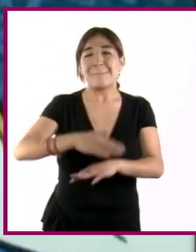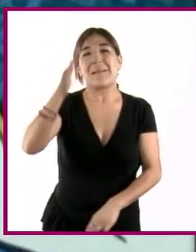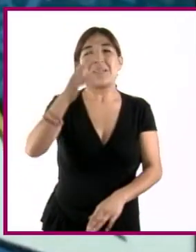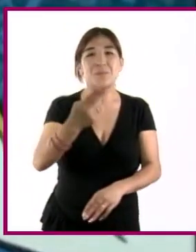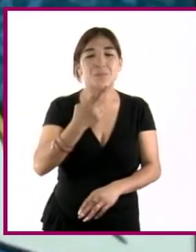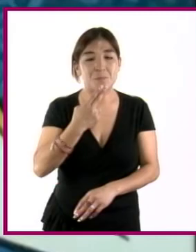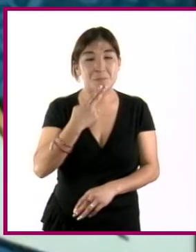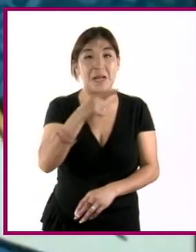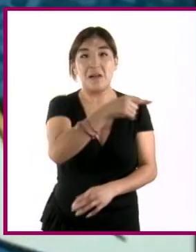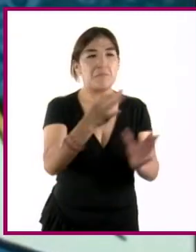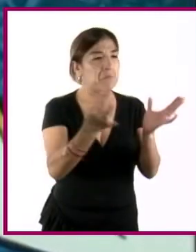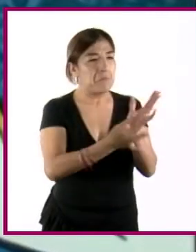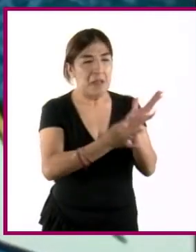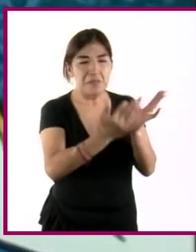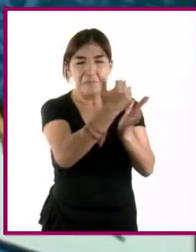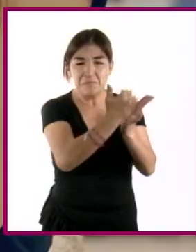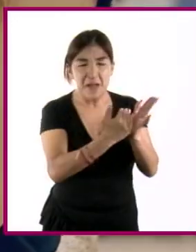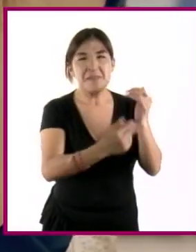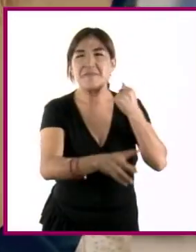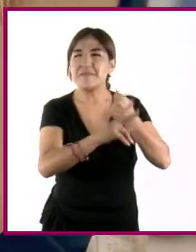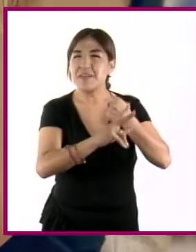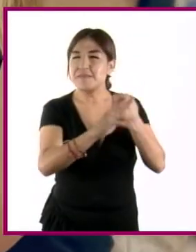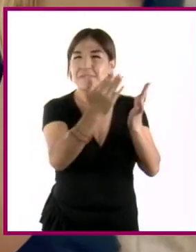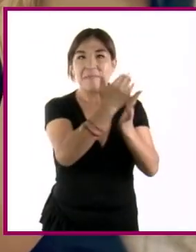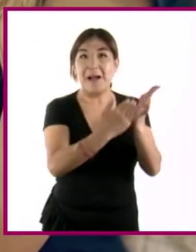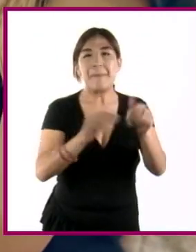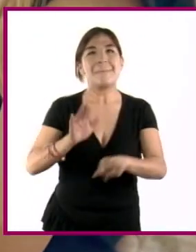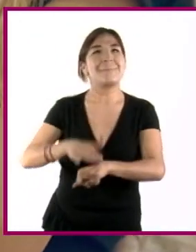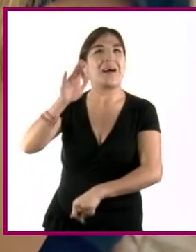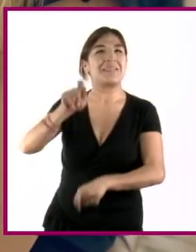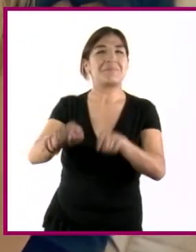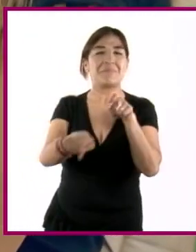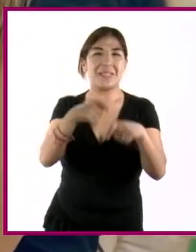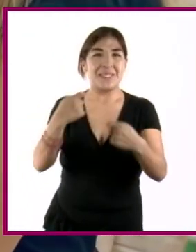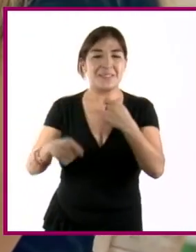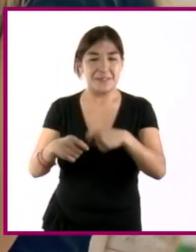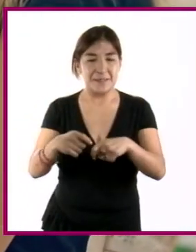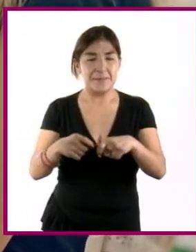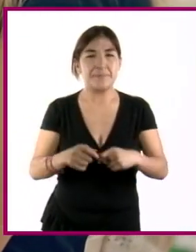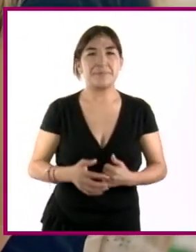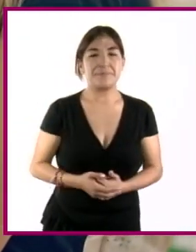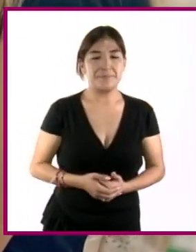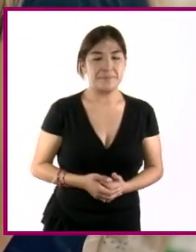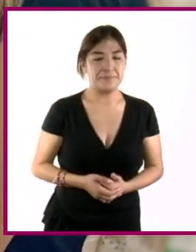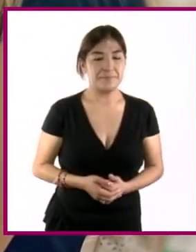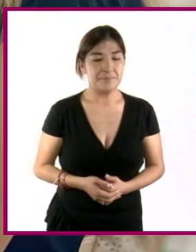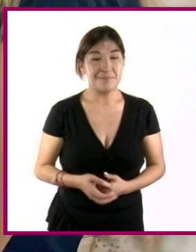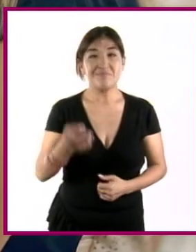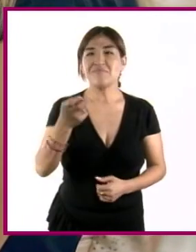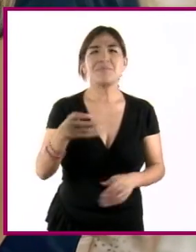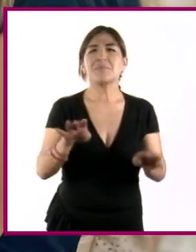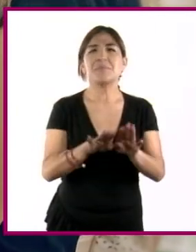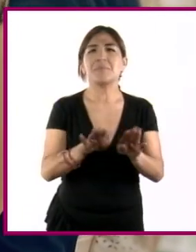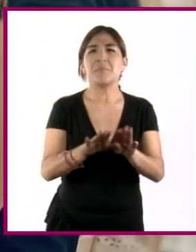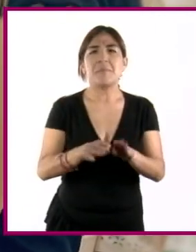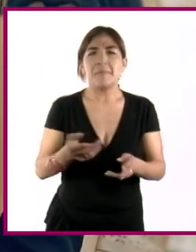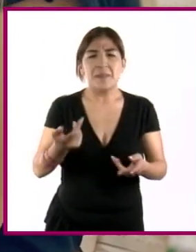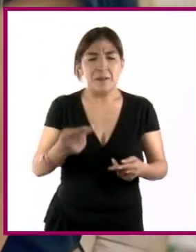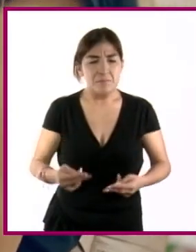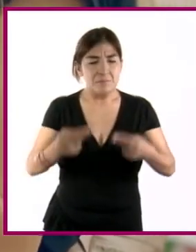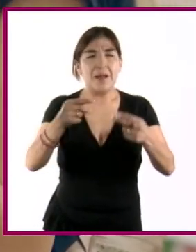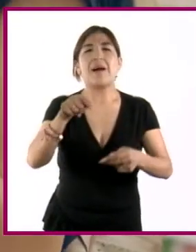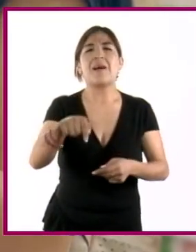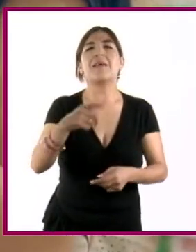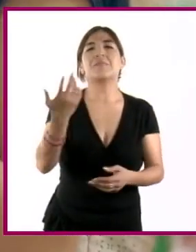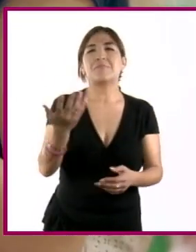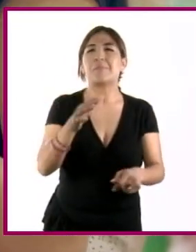como los metales y el vidrio. La expansión de este material se produjo por las amplias propiedades que poseen como